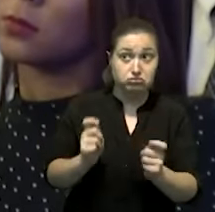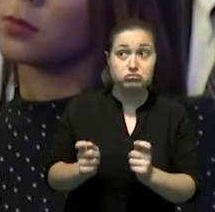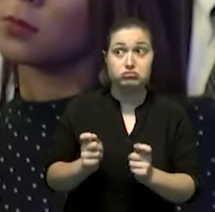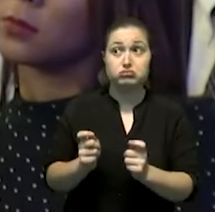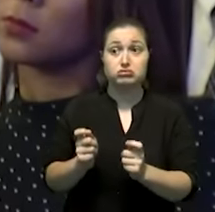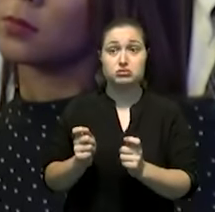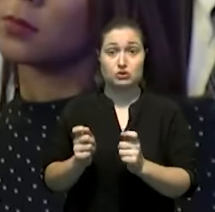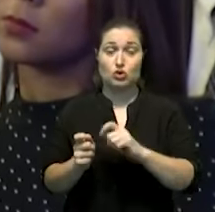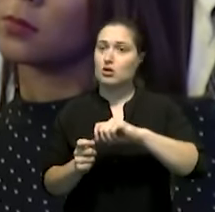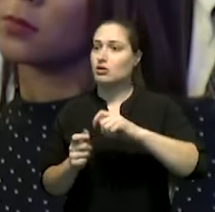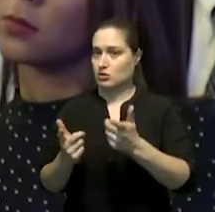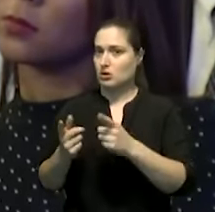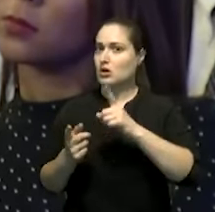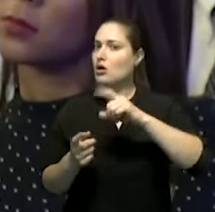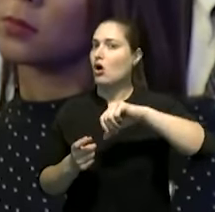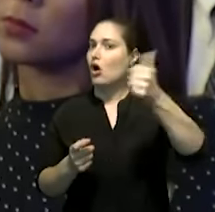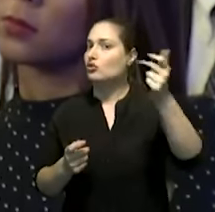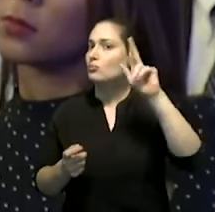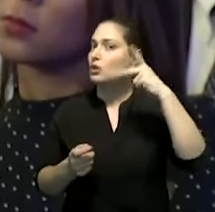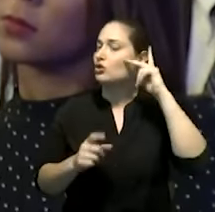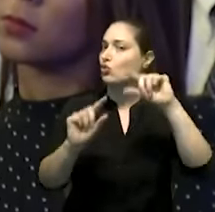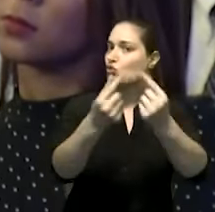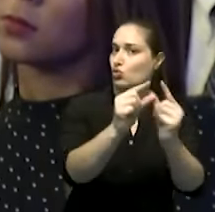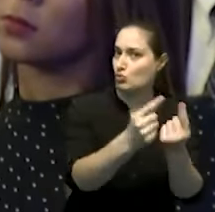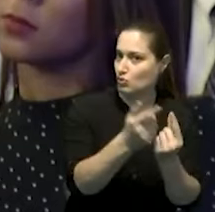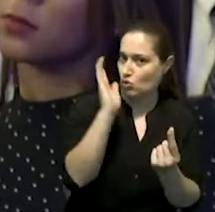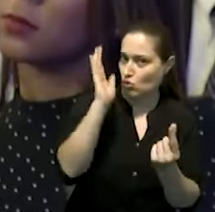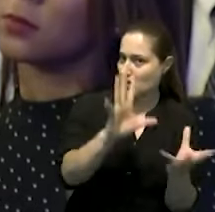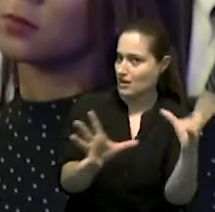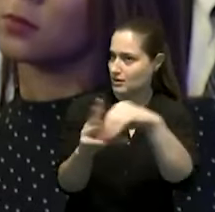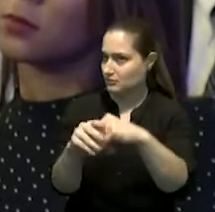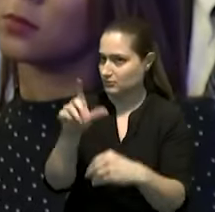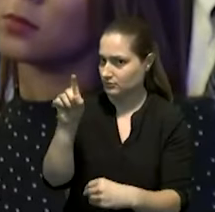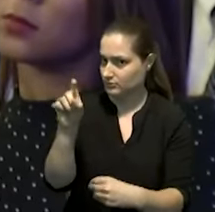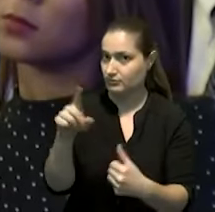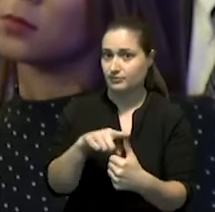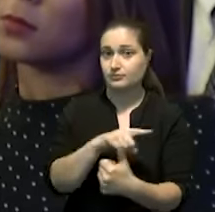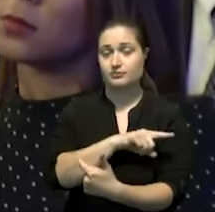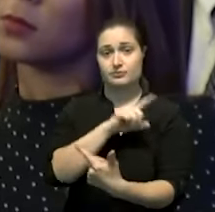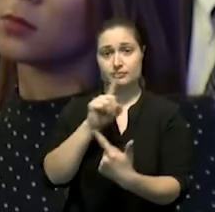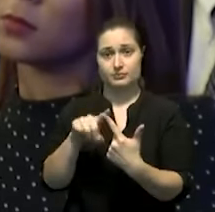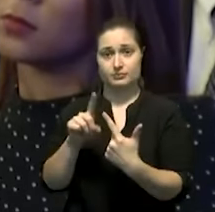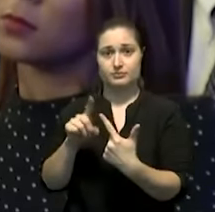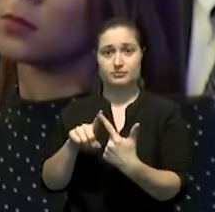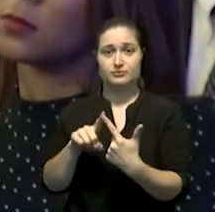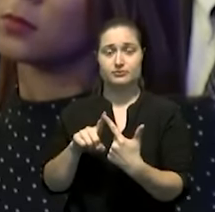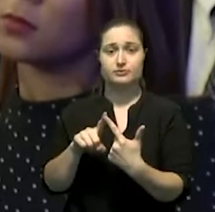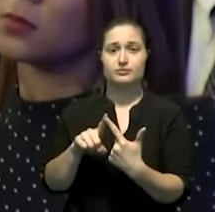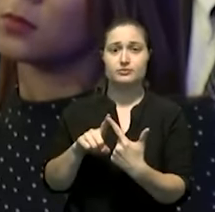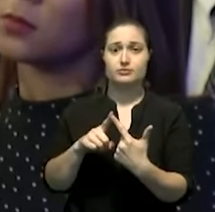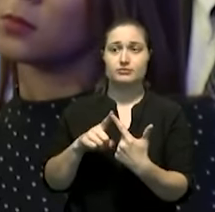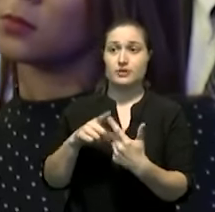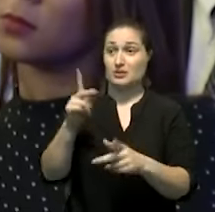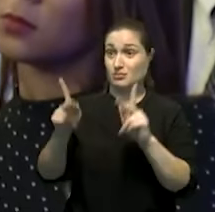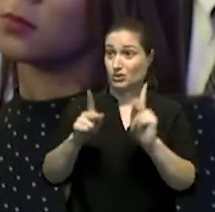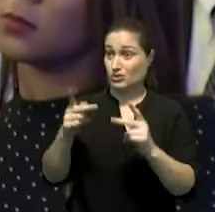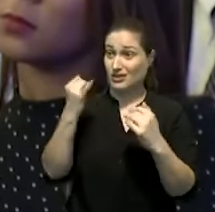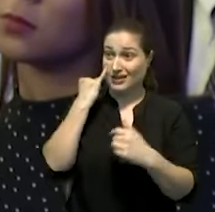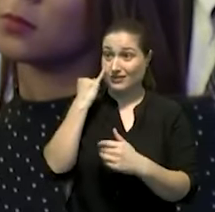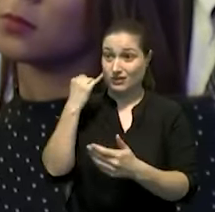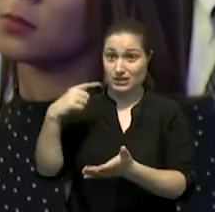demás partidos cómo será esa conversación el otro punto es el tema de la amnistía fiscal que algunos decían que si están en deuda